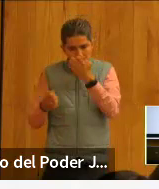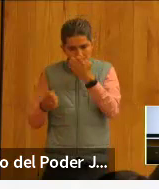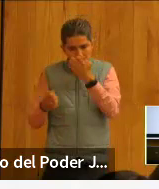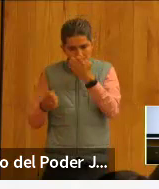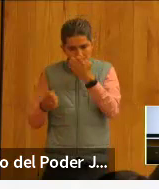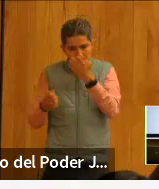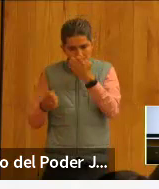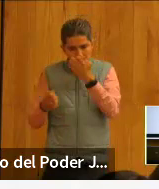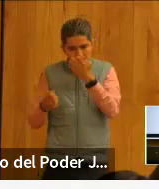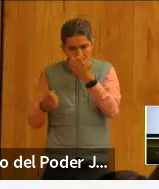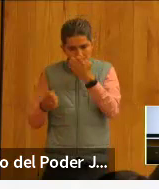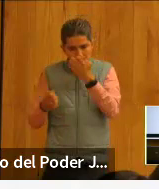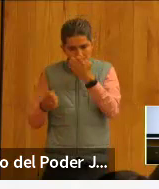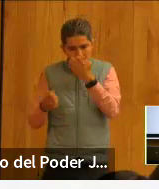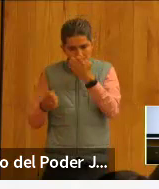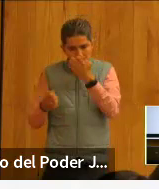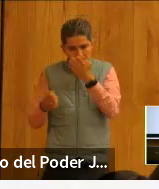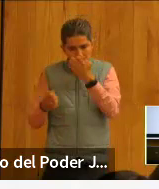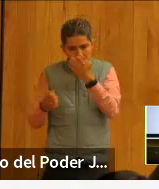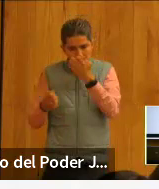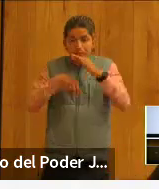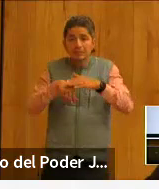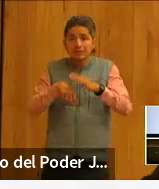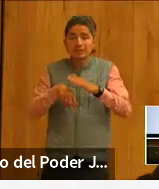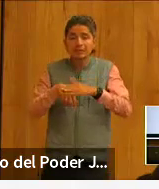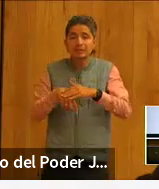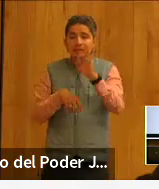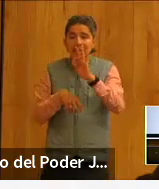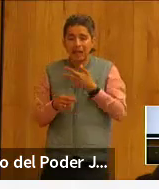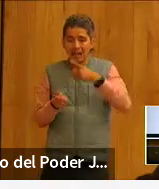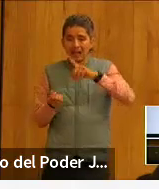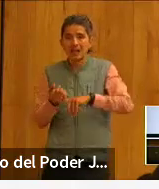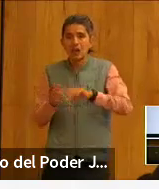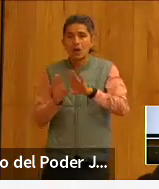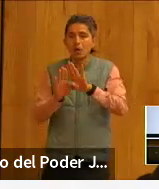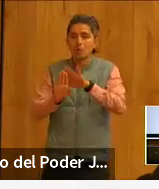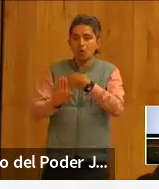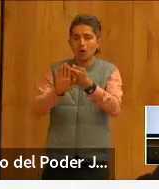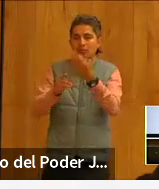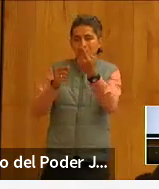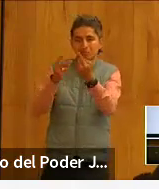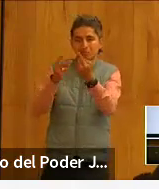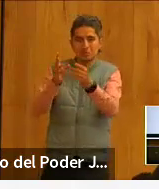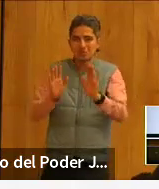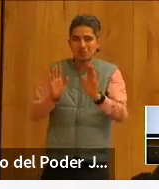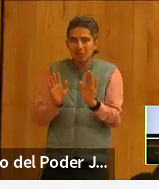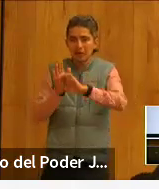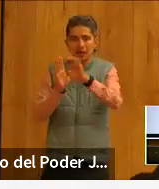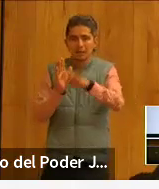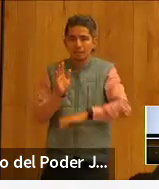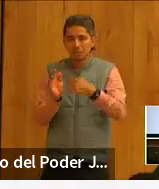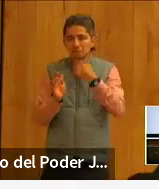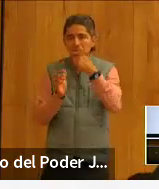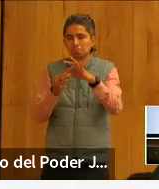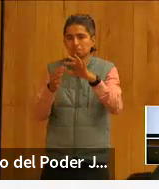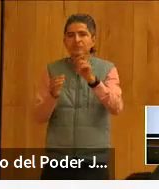y poder advertirnos de cierta violencia. Voy a poner un ejemplo, en